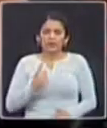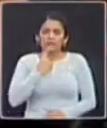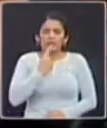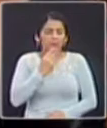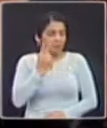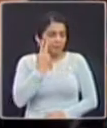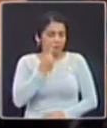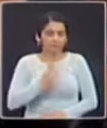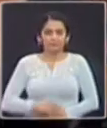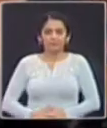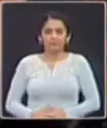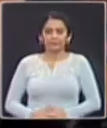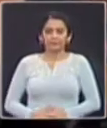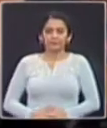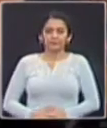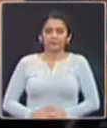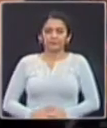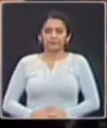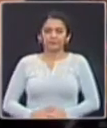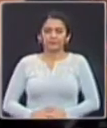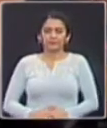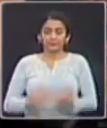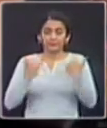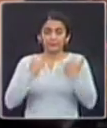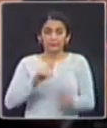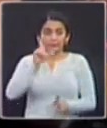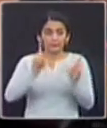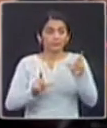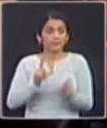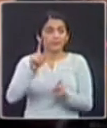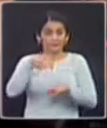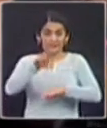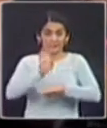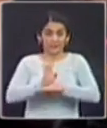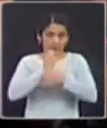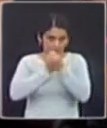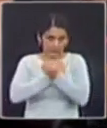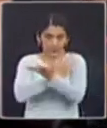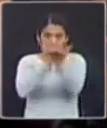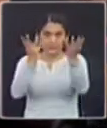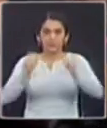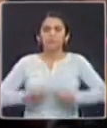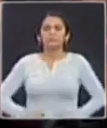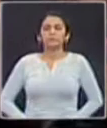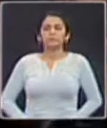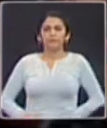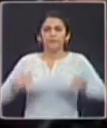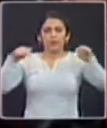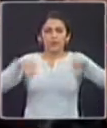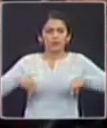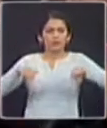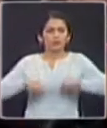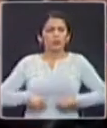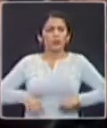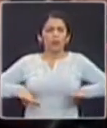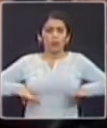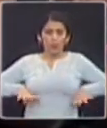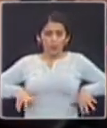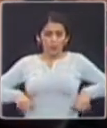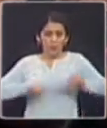Queremos adicionalmente decirle al Ecuador que la lucha contra los casos de corrupción